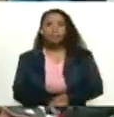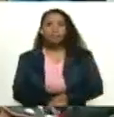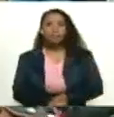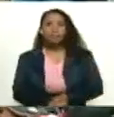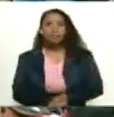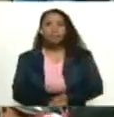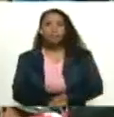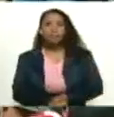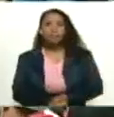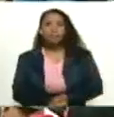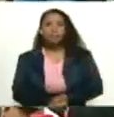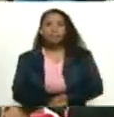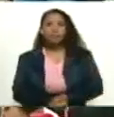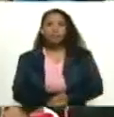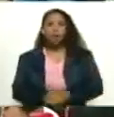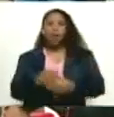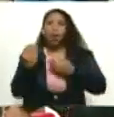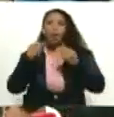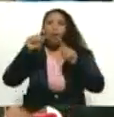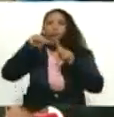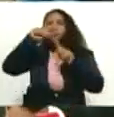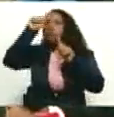Desde el arco, donde está como un arco.